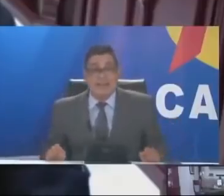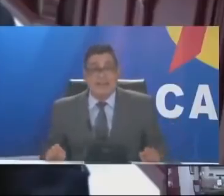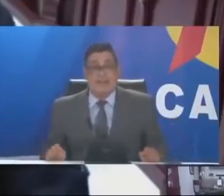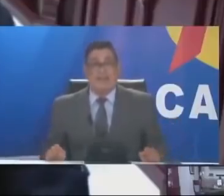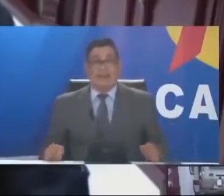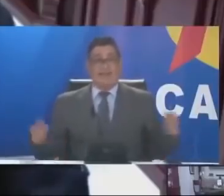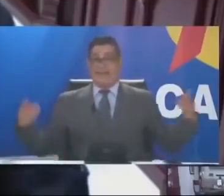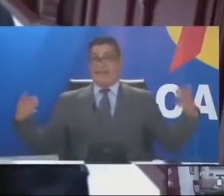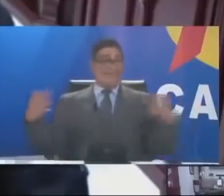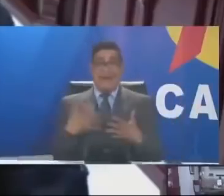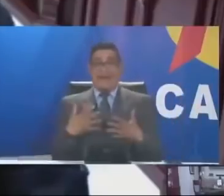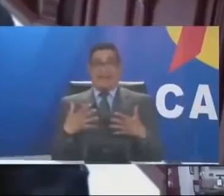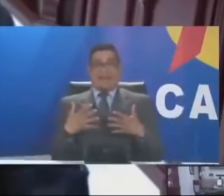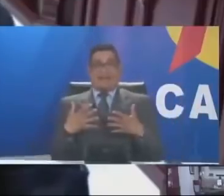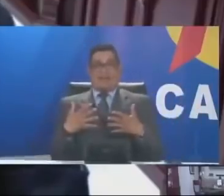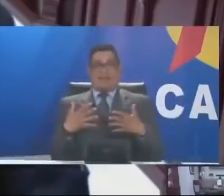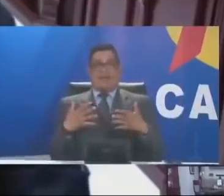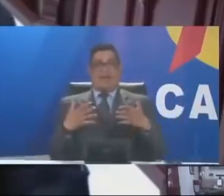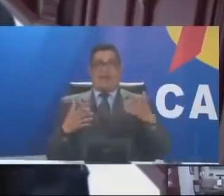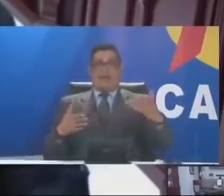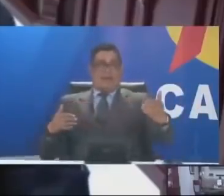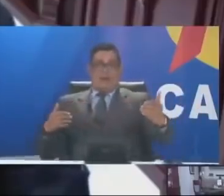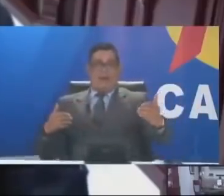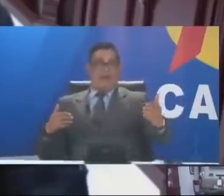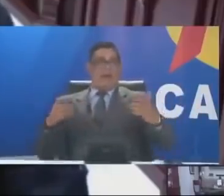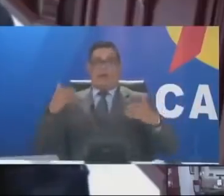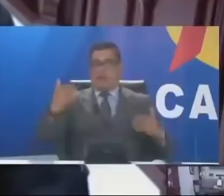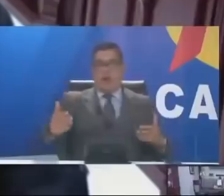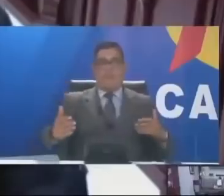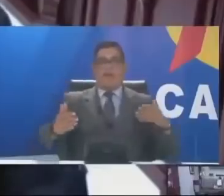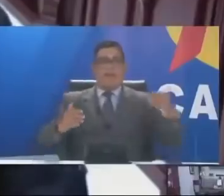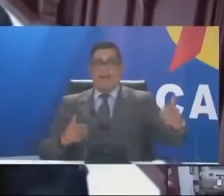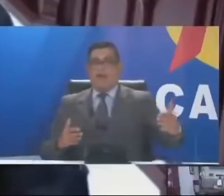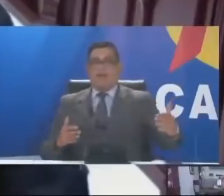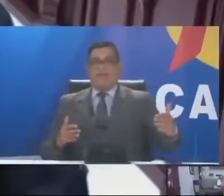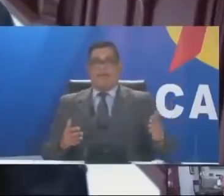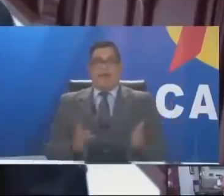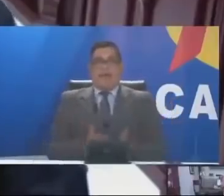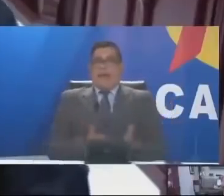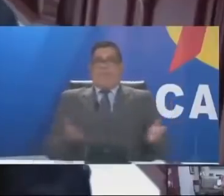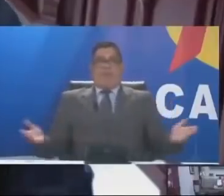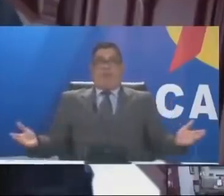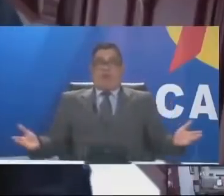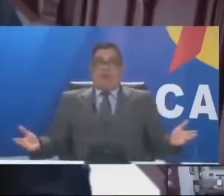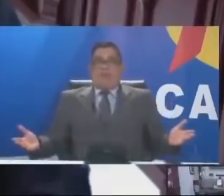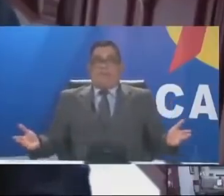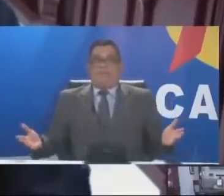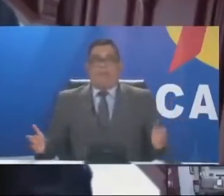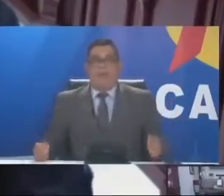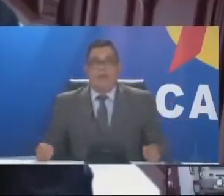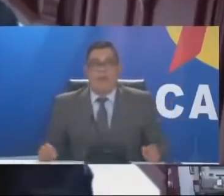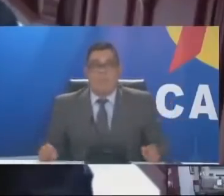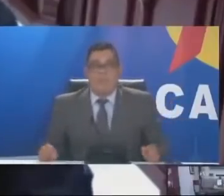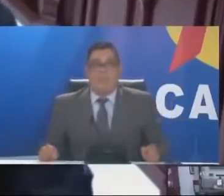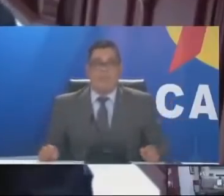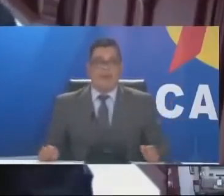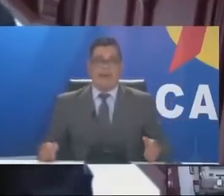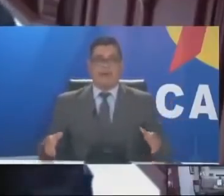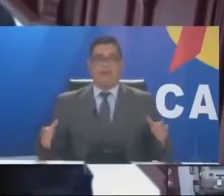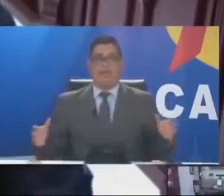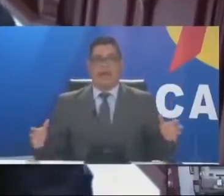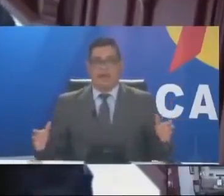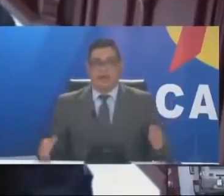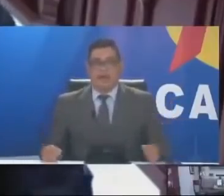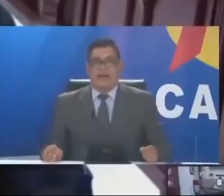muertas enfrentadas cosa hombre contra hombre familia contra familia pastor porque no nos podemos